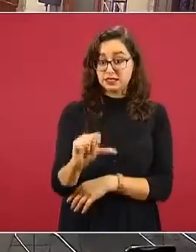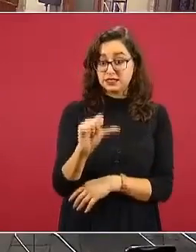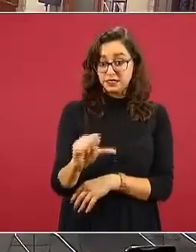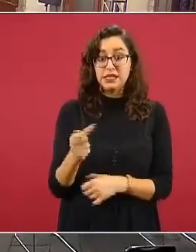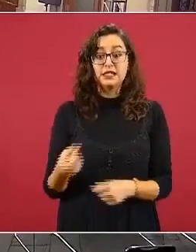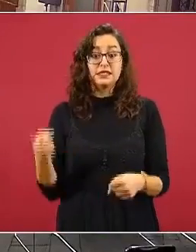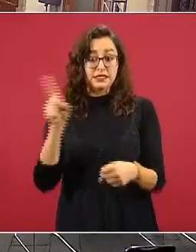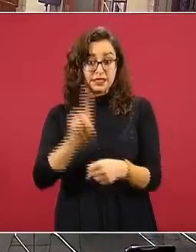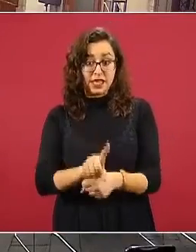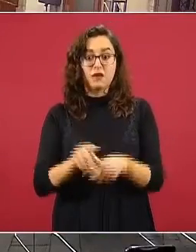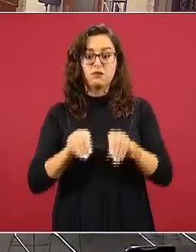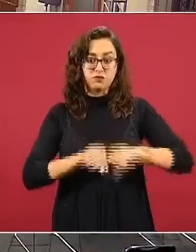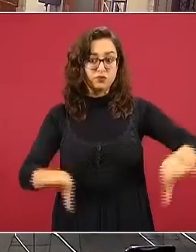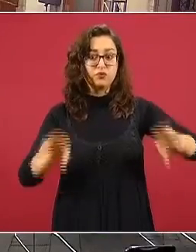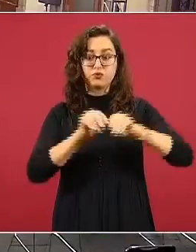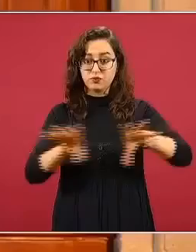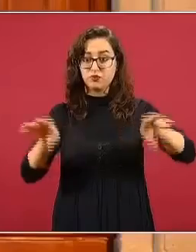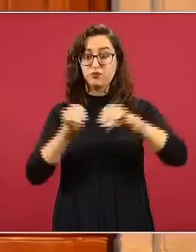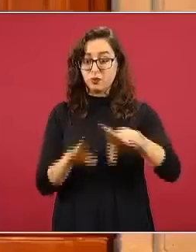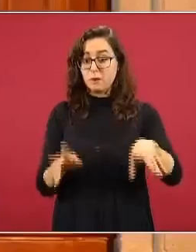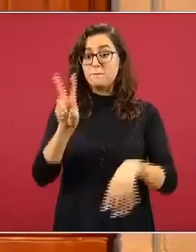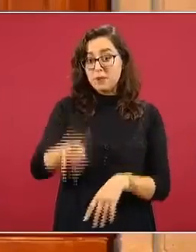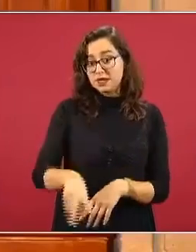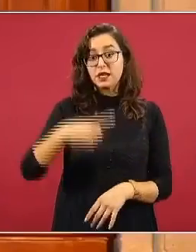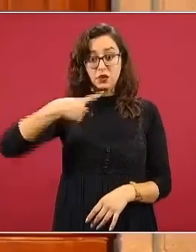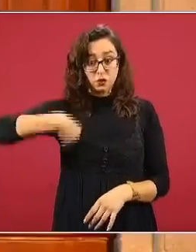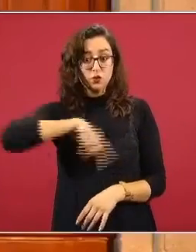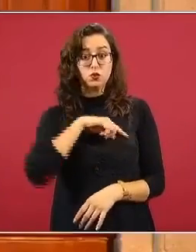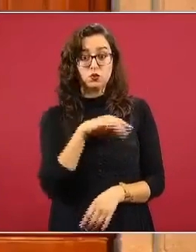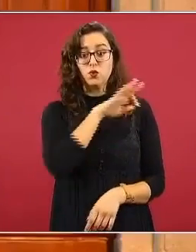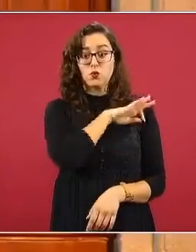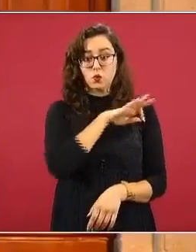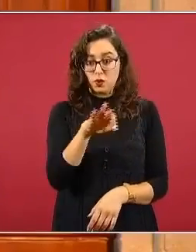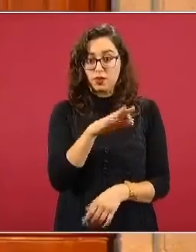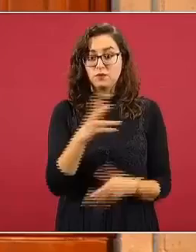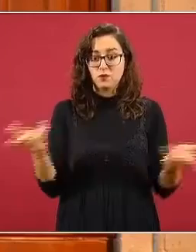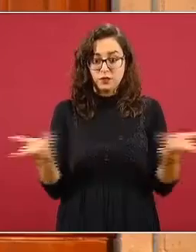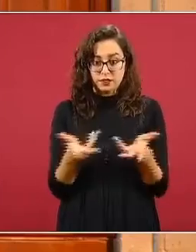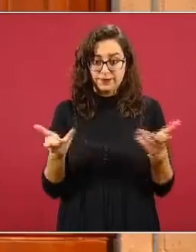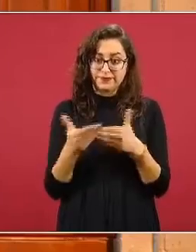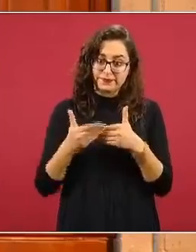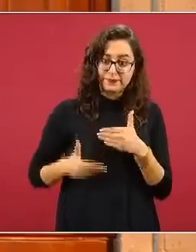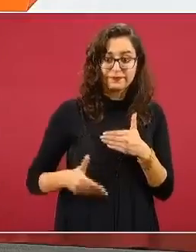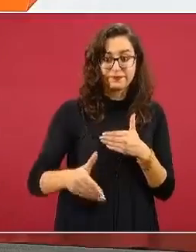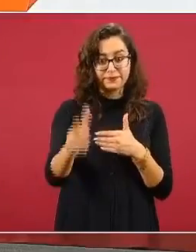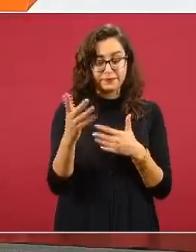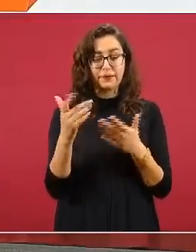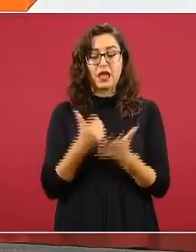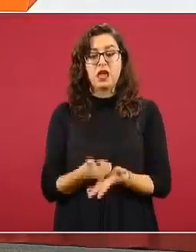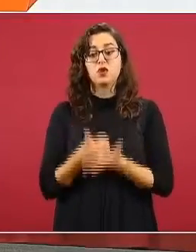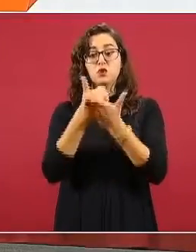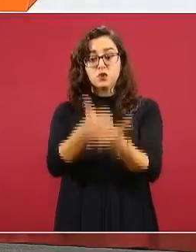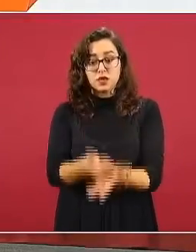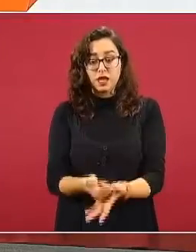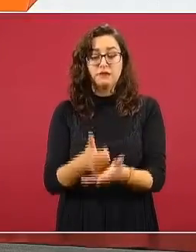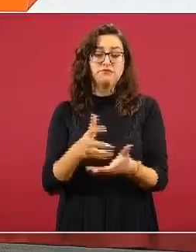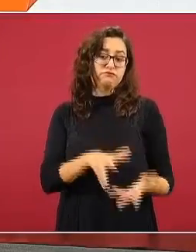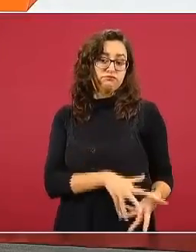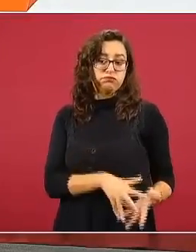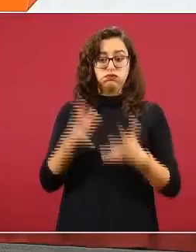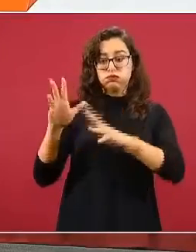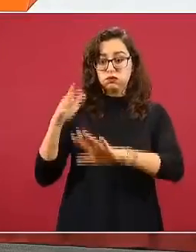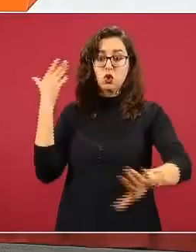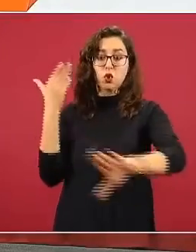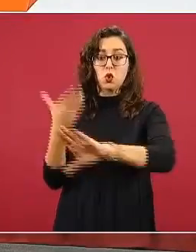este enfoque y en donde lógicamente hay acciones que podemos emprender para contribuir a disminuir la violencia hacia